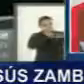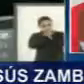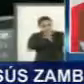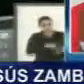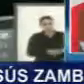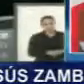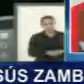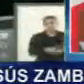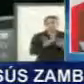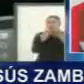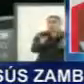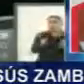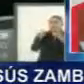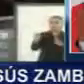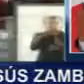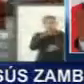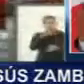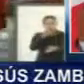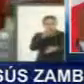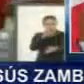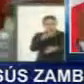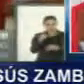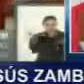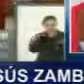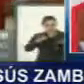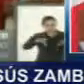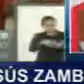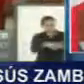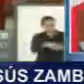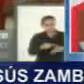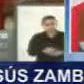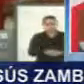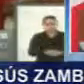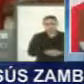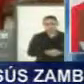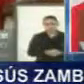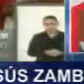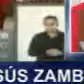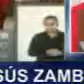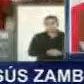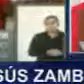si solo para ese propósito nos reuniríamos o si